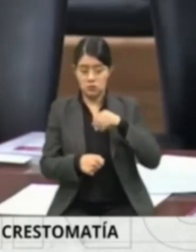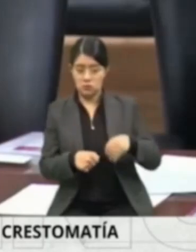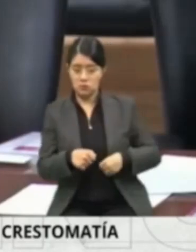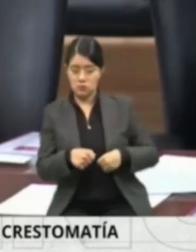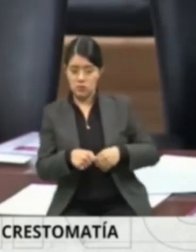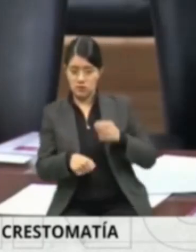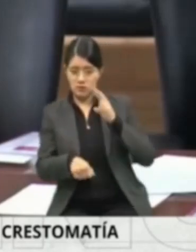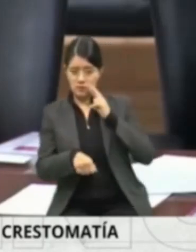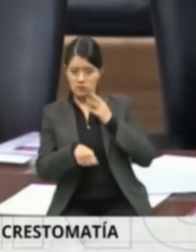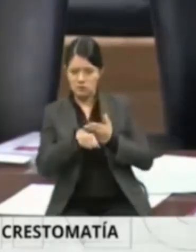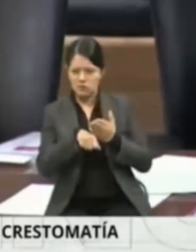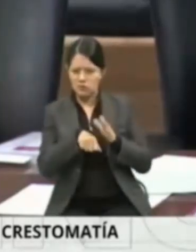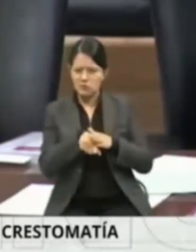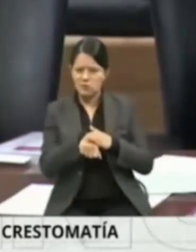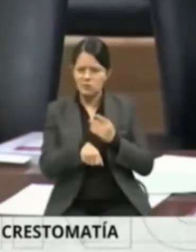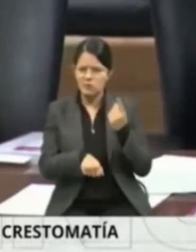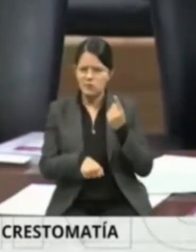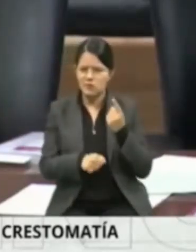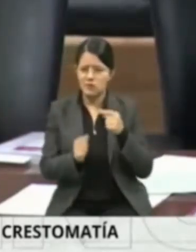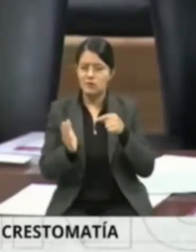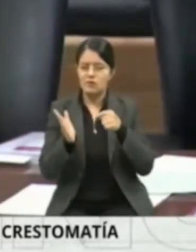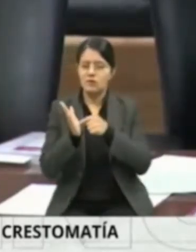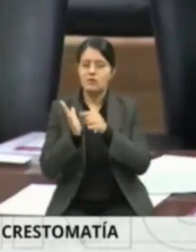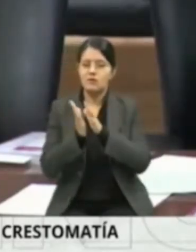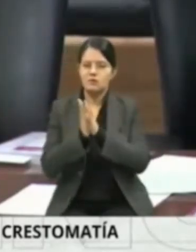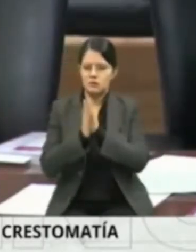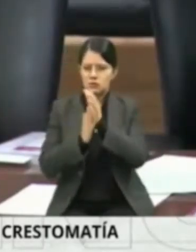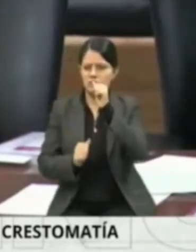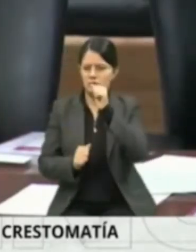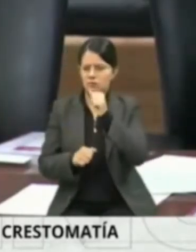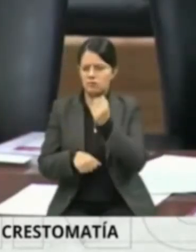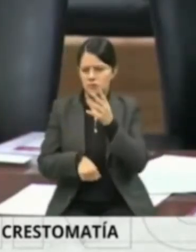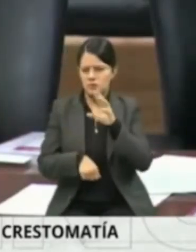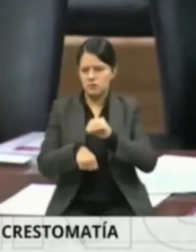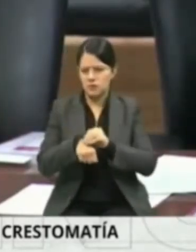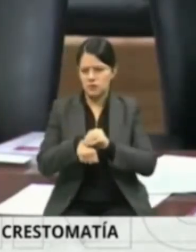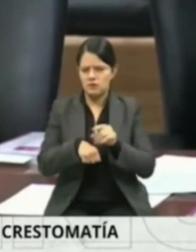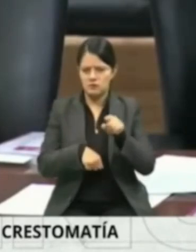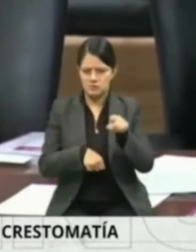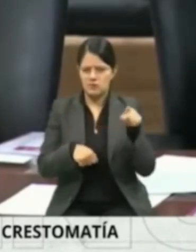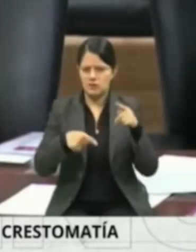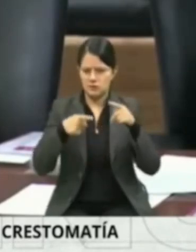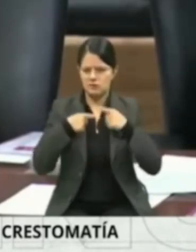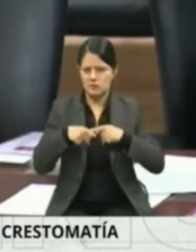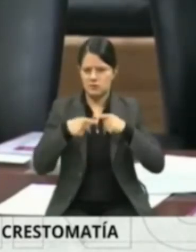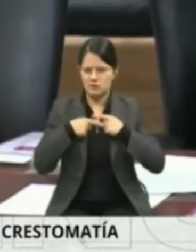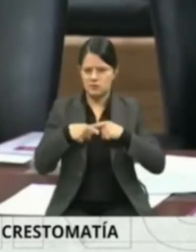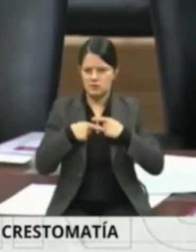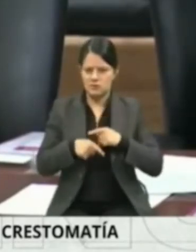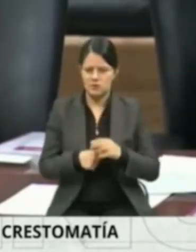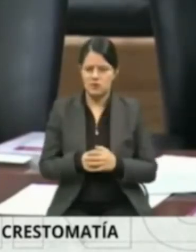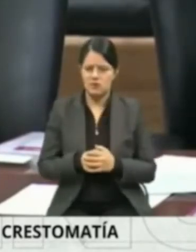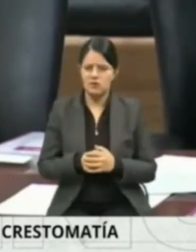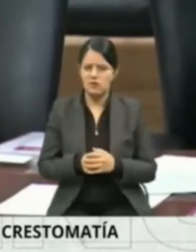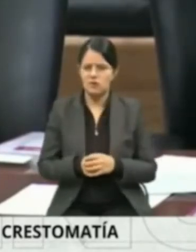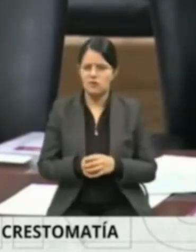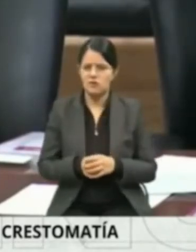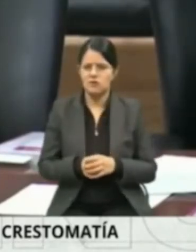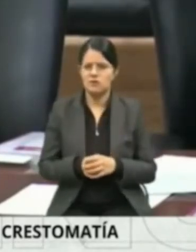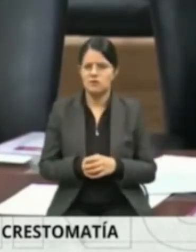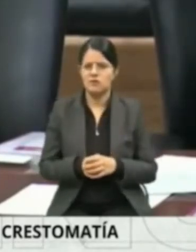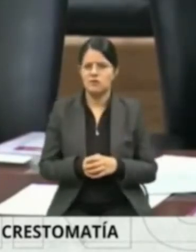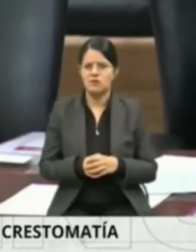si en la Constitución se permite a las personas pues poder